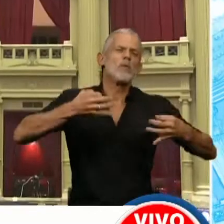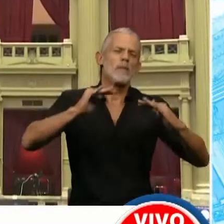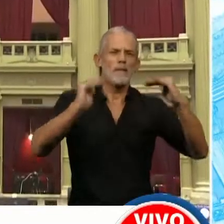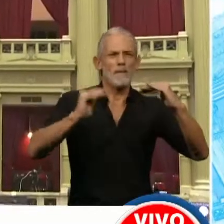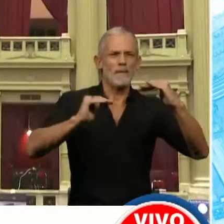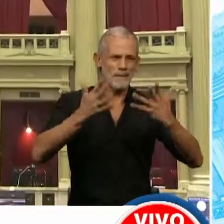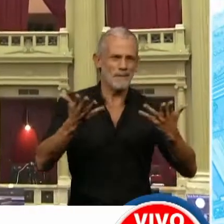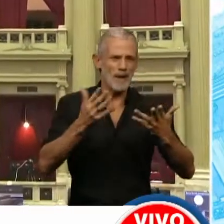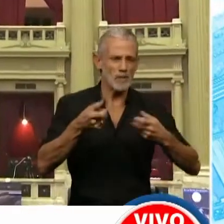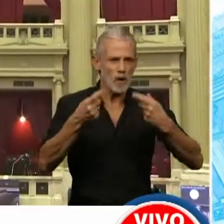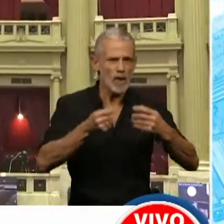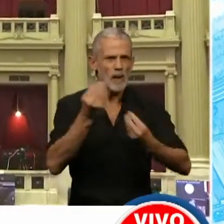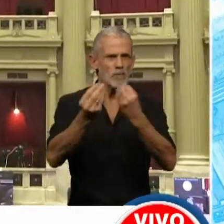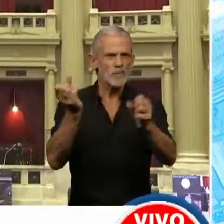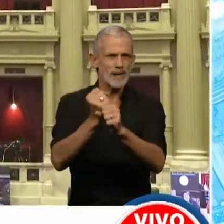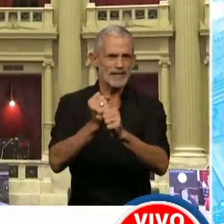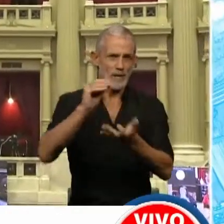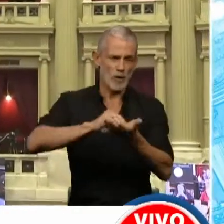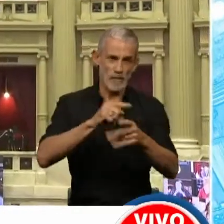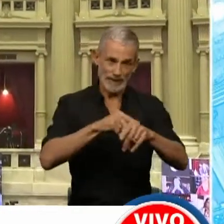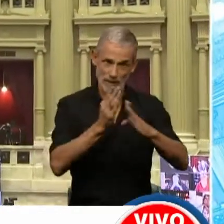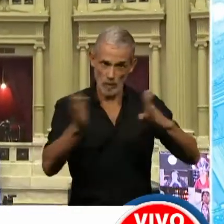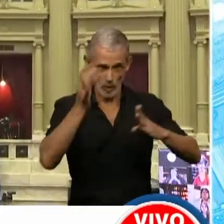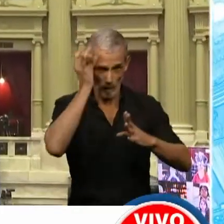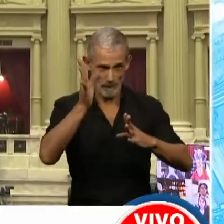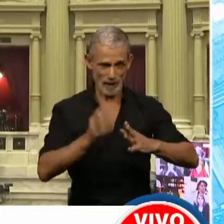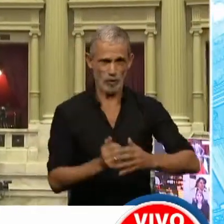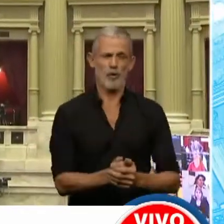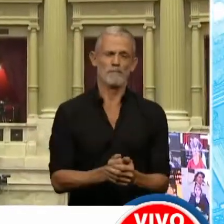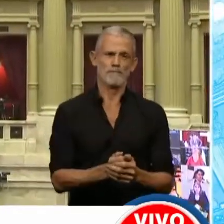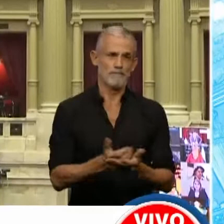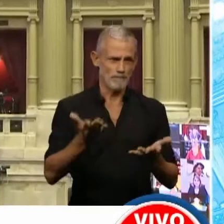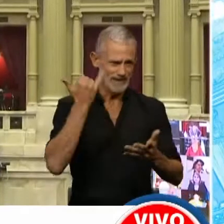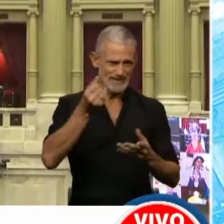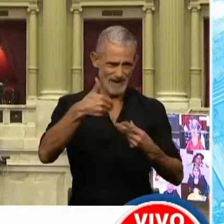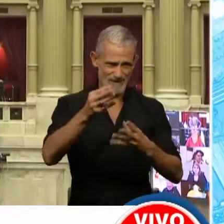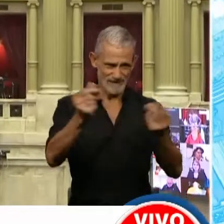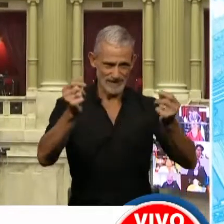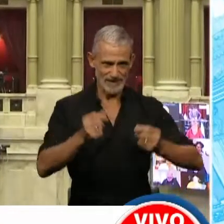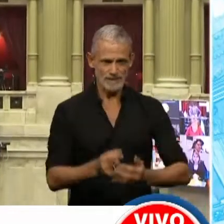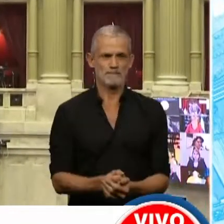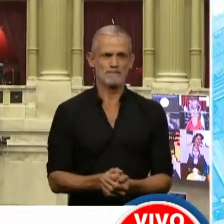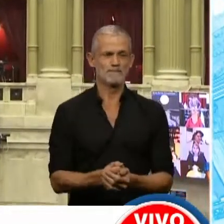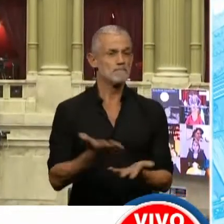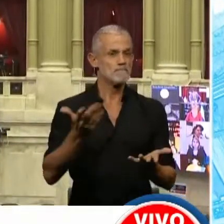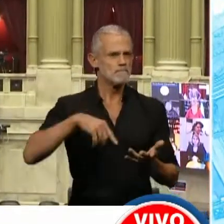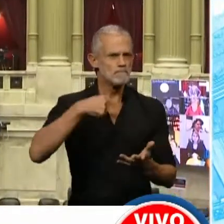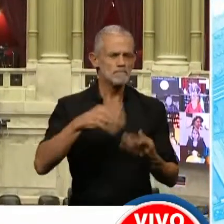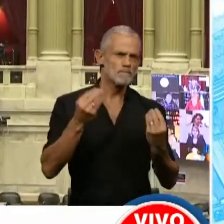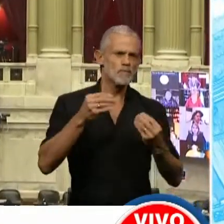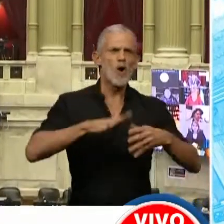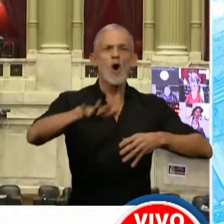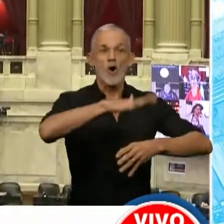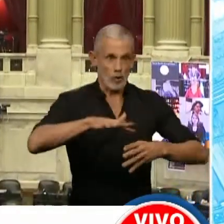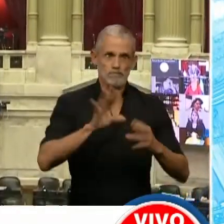que favorezca la generación de trabajo. Perdón que estoy pasado con el tiempo, ya cierro, presidente. Estamos en un